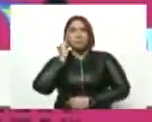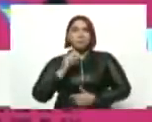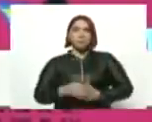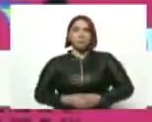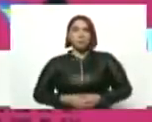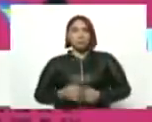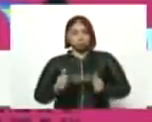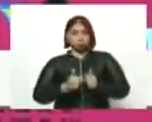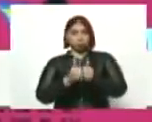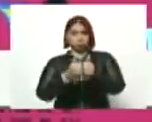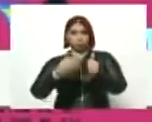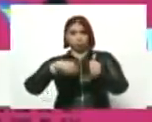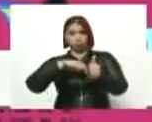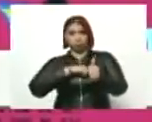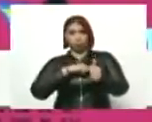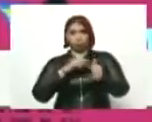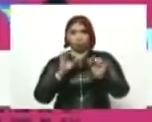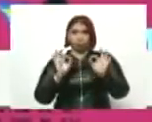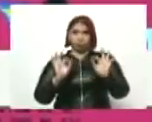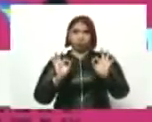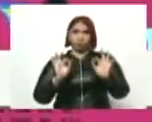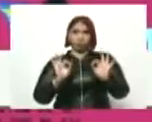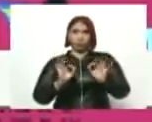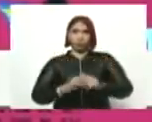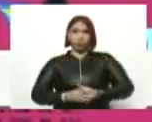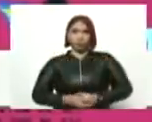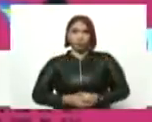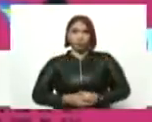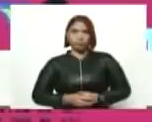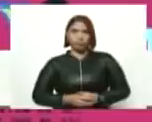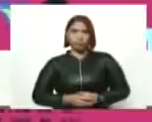están con nosotros aquí en este